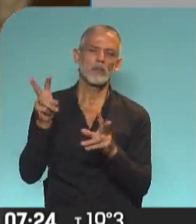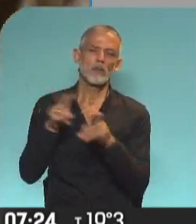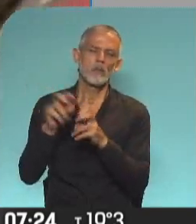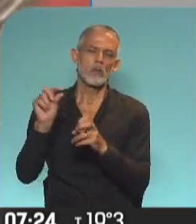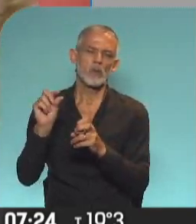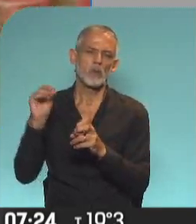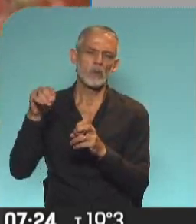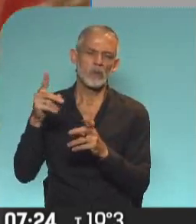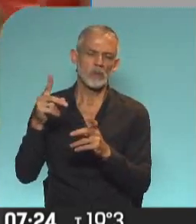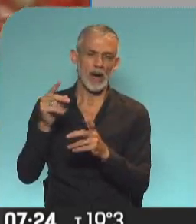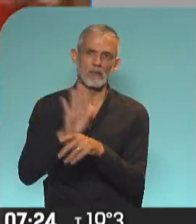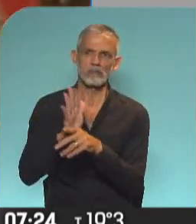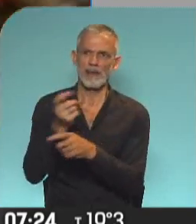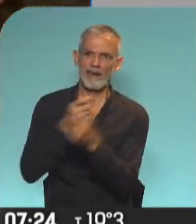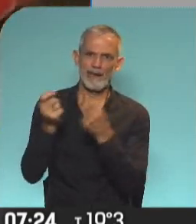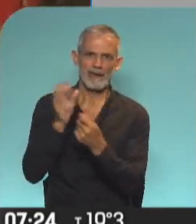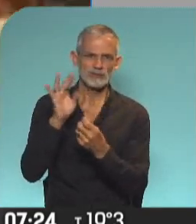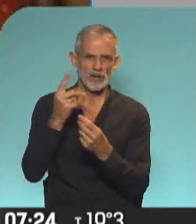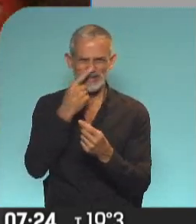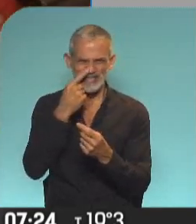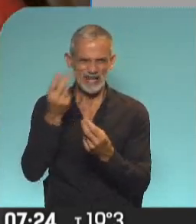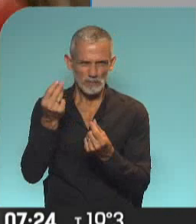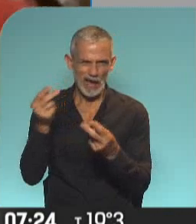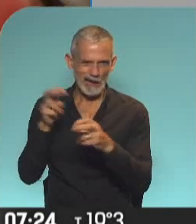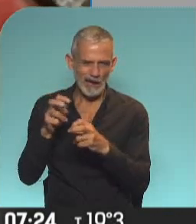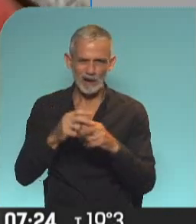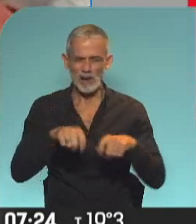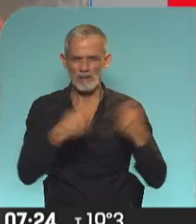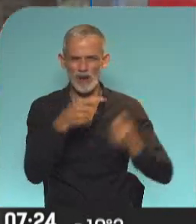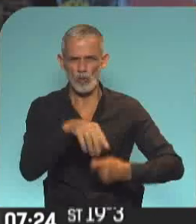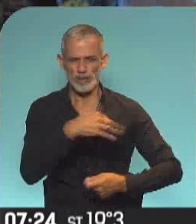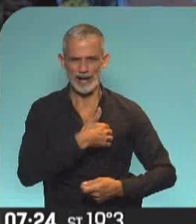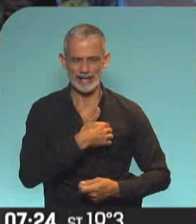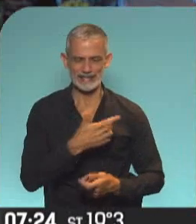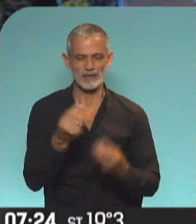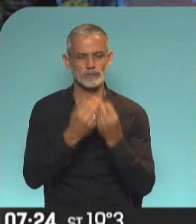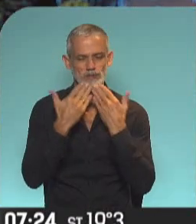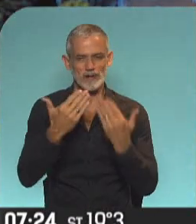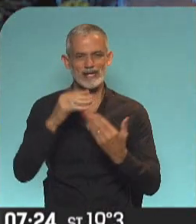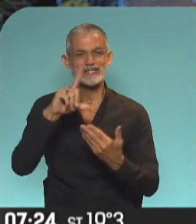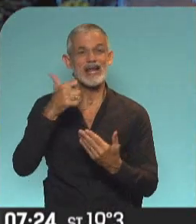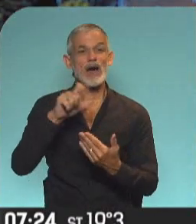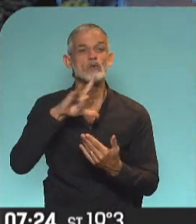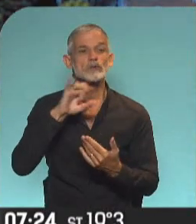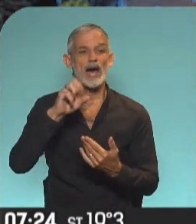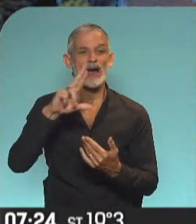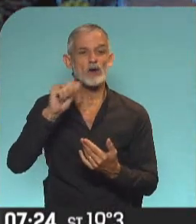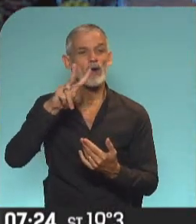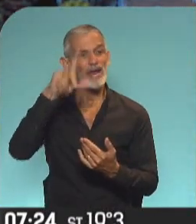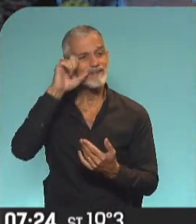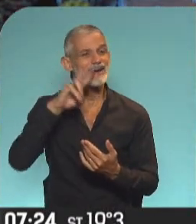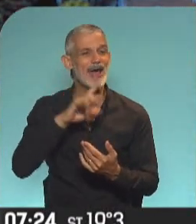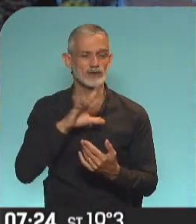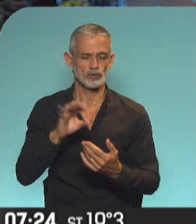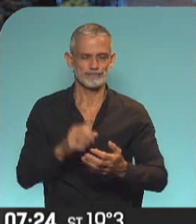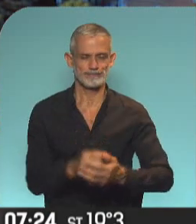casi mercenarios de los granos, para perjudicar al país. Muchas gracias, Lautaro Leverato, por estos minutos y por la comunicación con la televisión